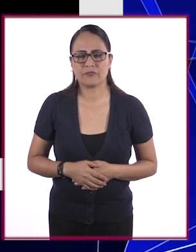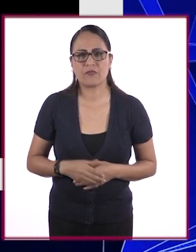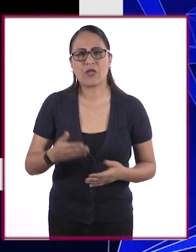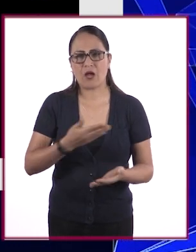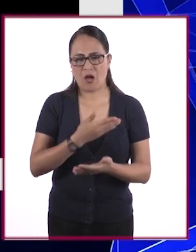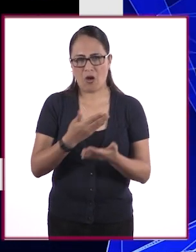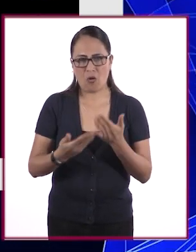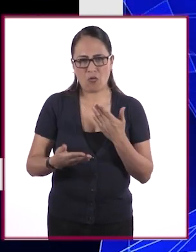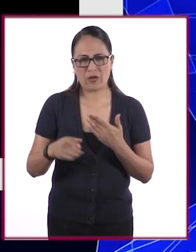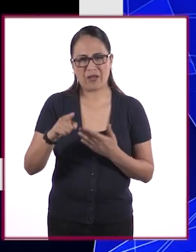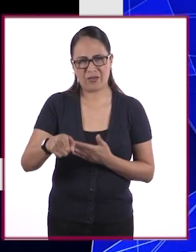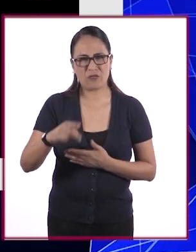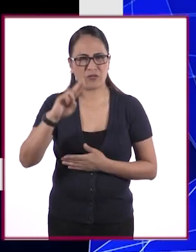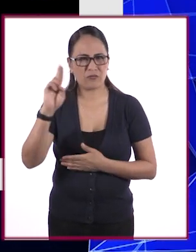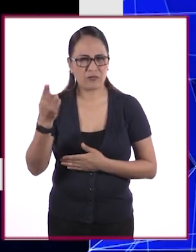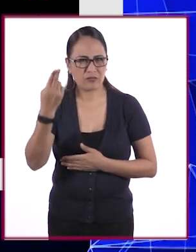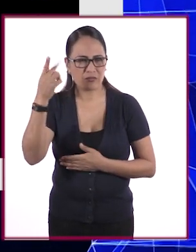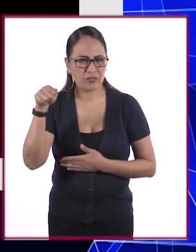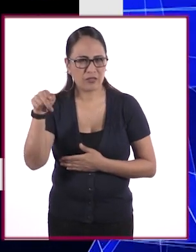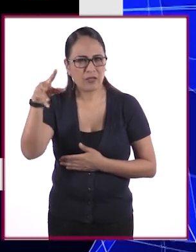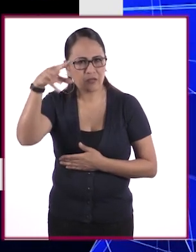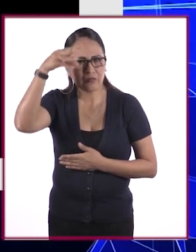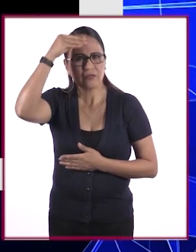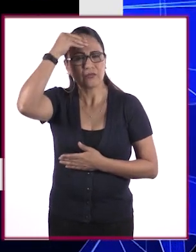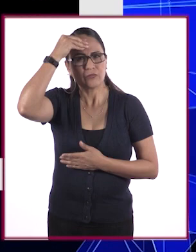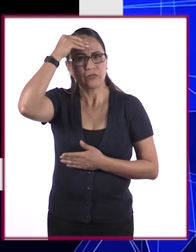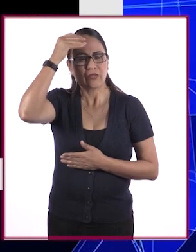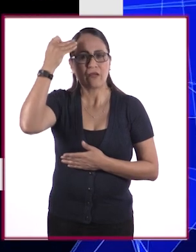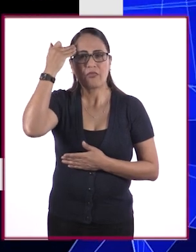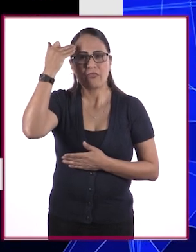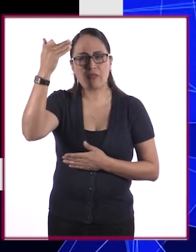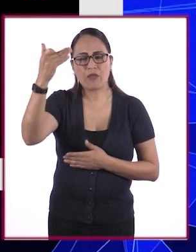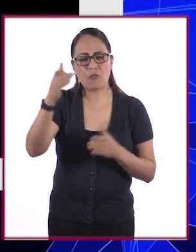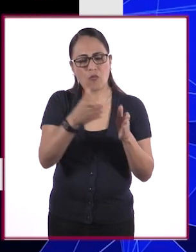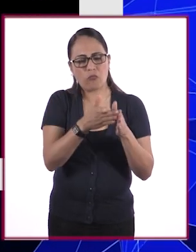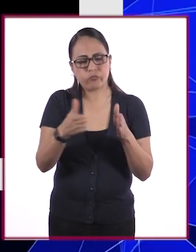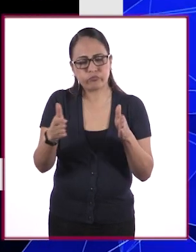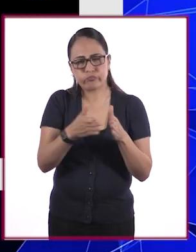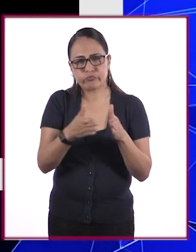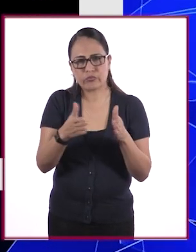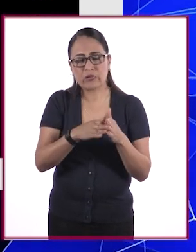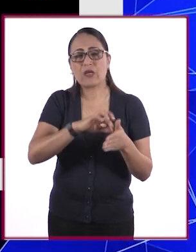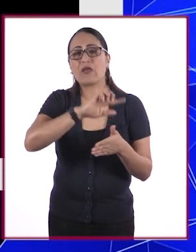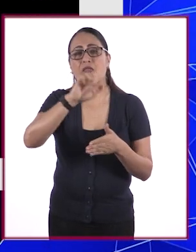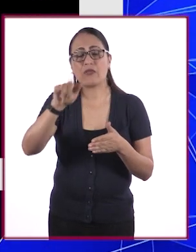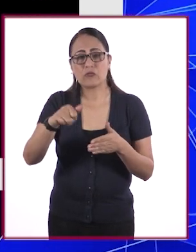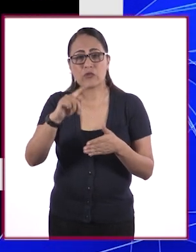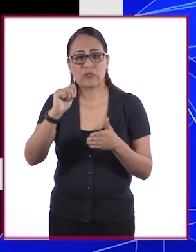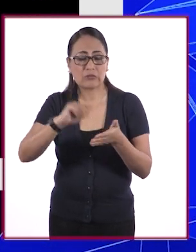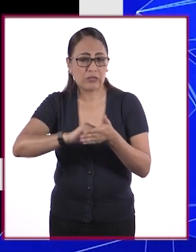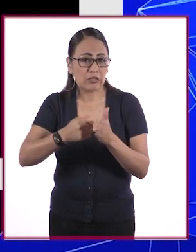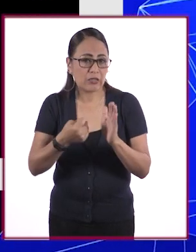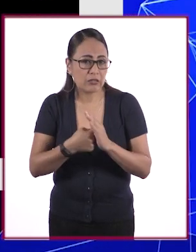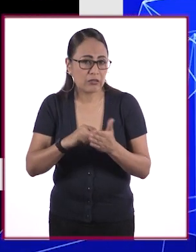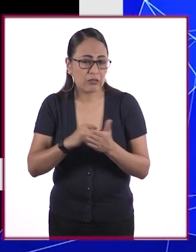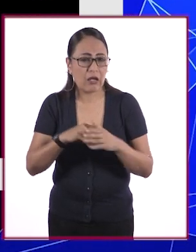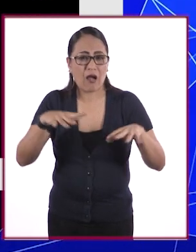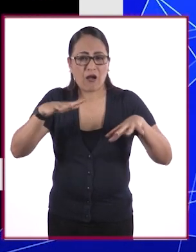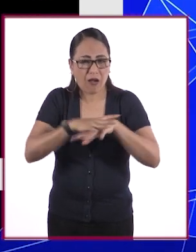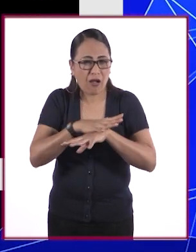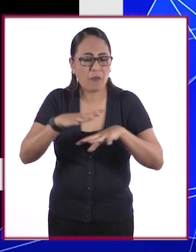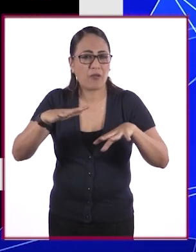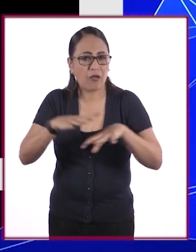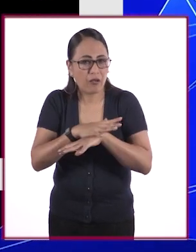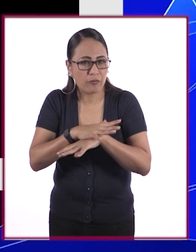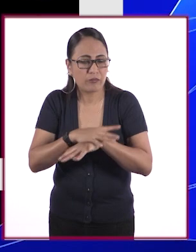que hoy aprendemos en las universidades tiene un tiempo de vida, porque va cambiando la técnica de manera muy